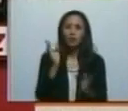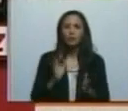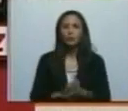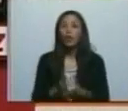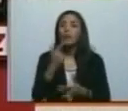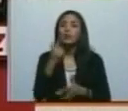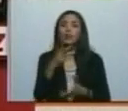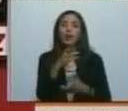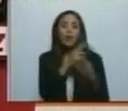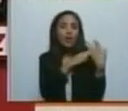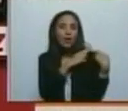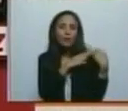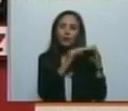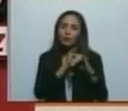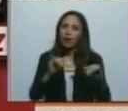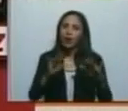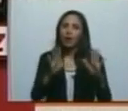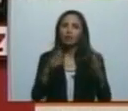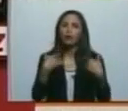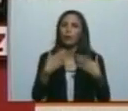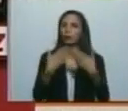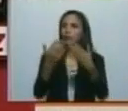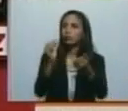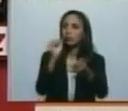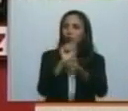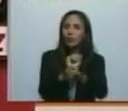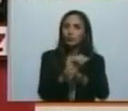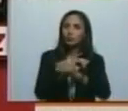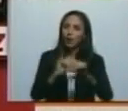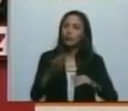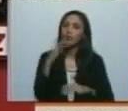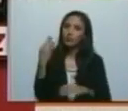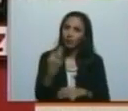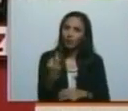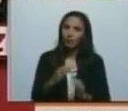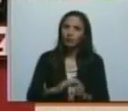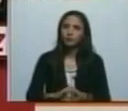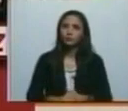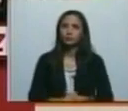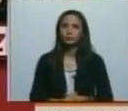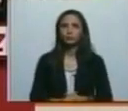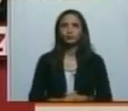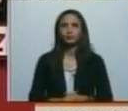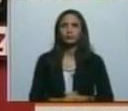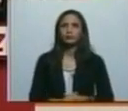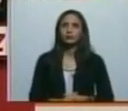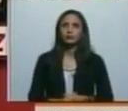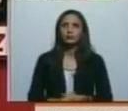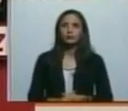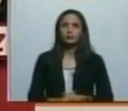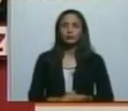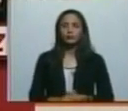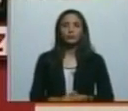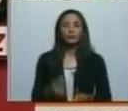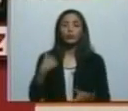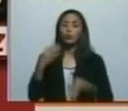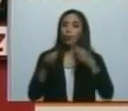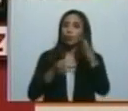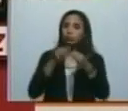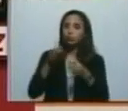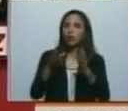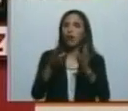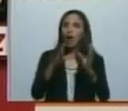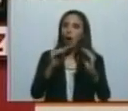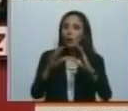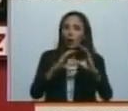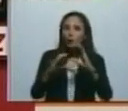vamos a rendir. Esto es verídico lo que les estoy diciendo, compañero. De verdad, he hablado con los compañeros que estuvieron ahí.